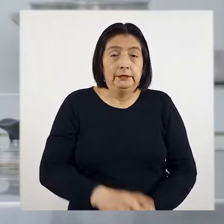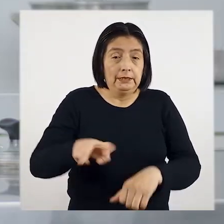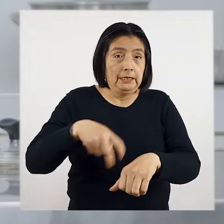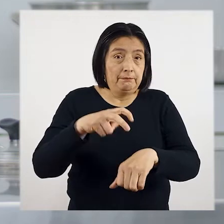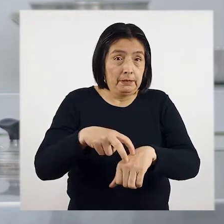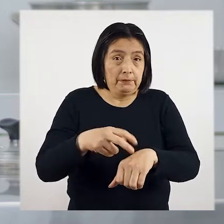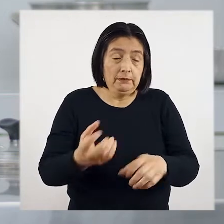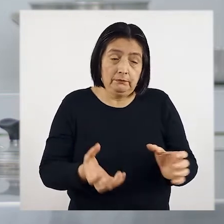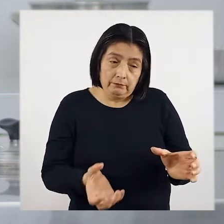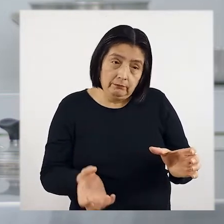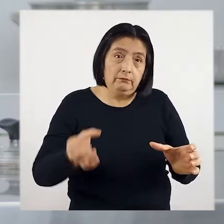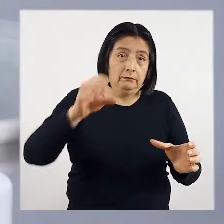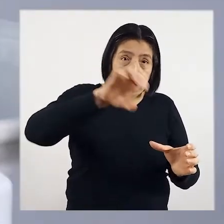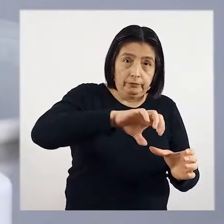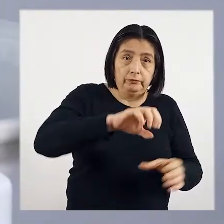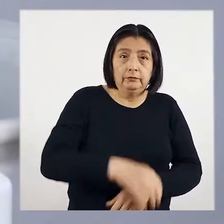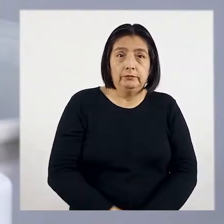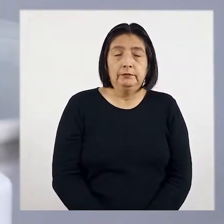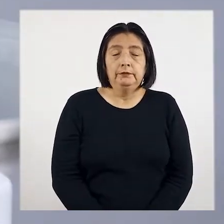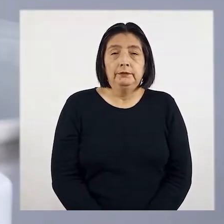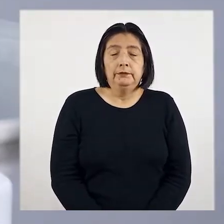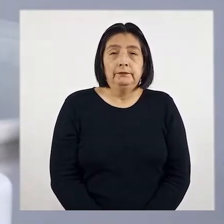La papa.